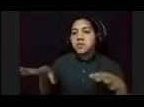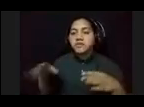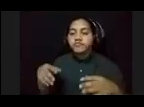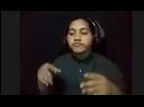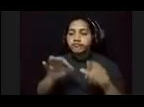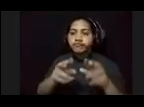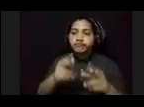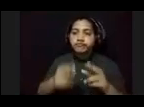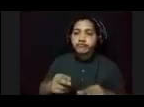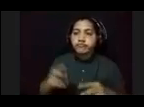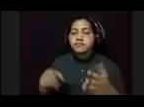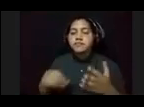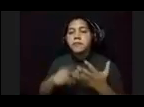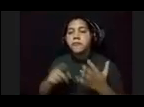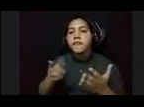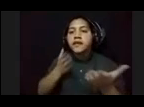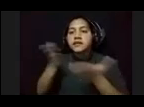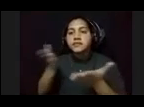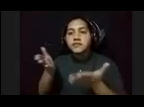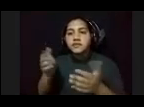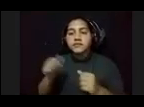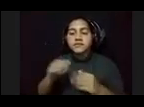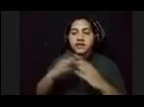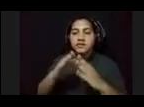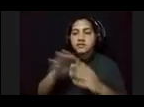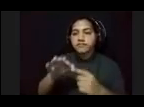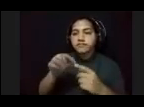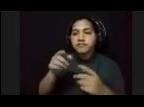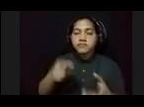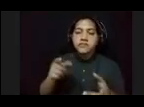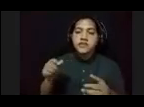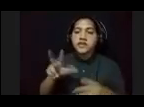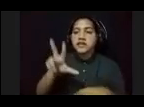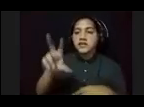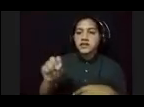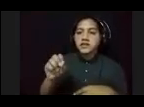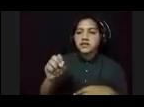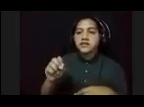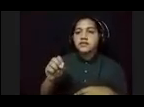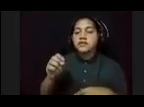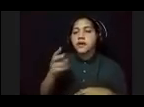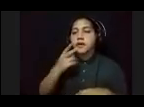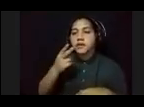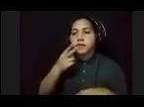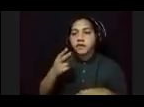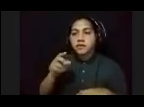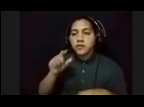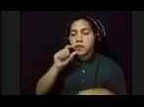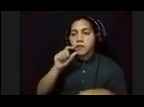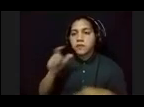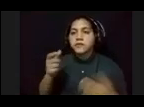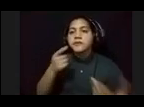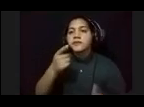8 sirvientes en casas particulares, 6 tabaqueros en fábrica de tabaco, 13